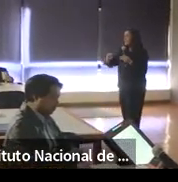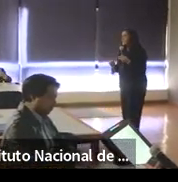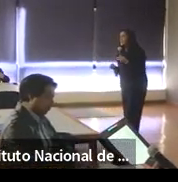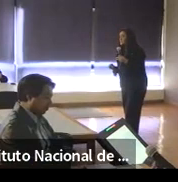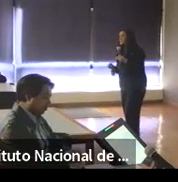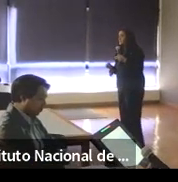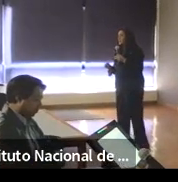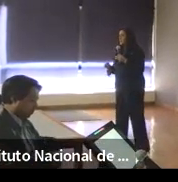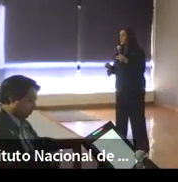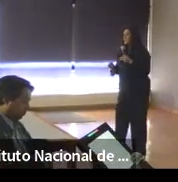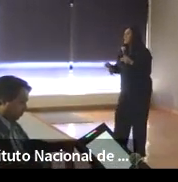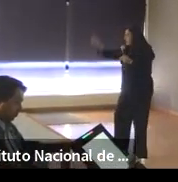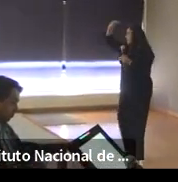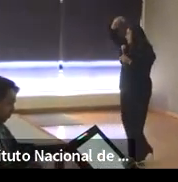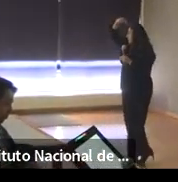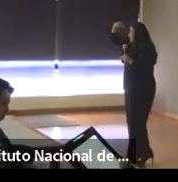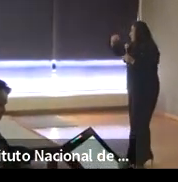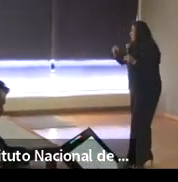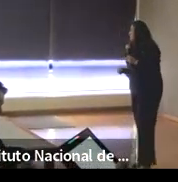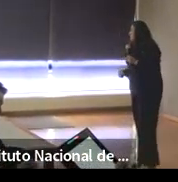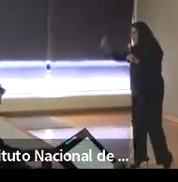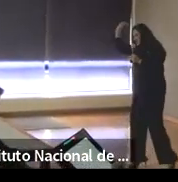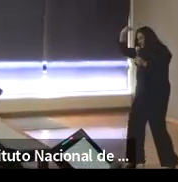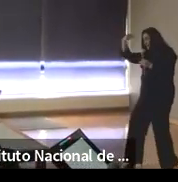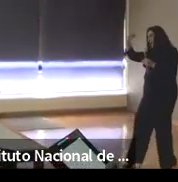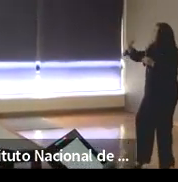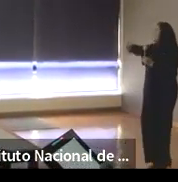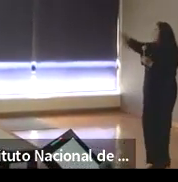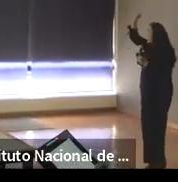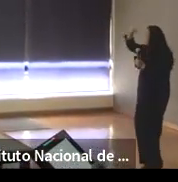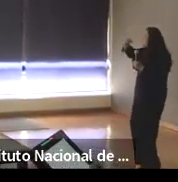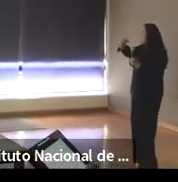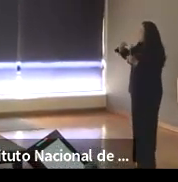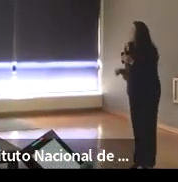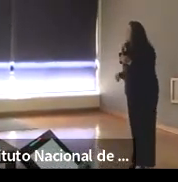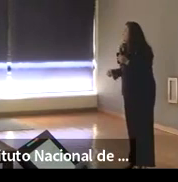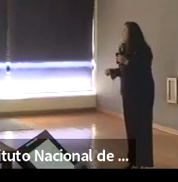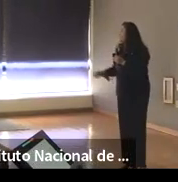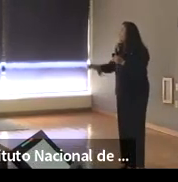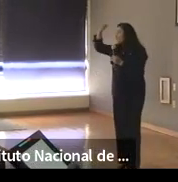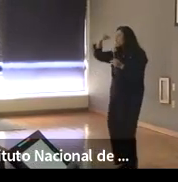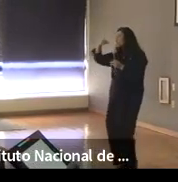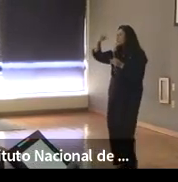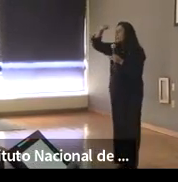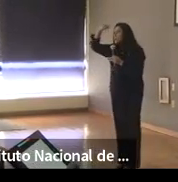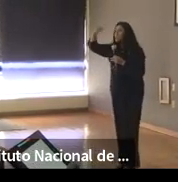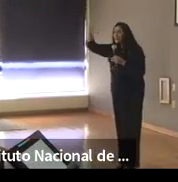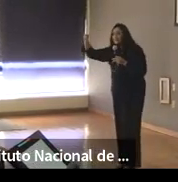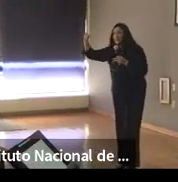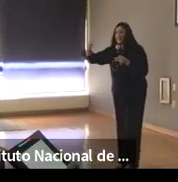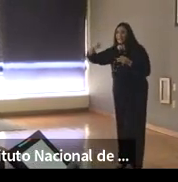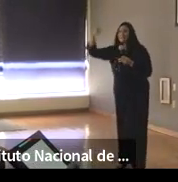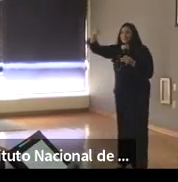tenga la razón y tiene que ver contigo dónde estás parado cuál es tu autoconcepto como tú